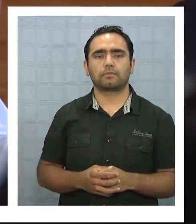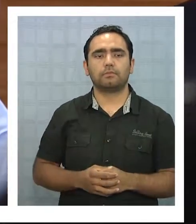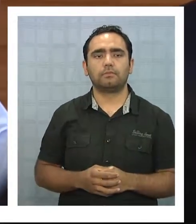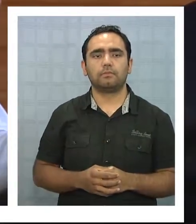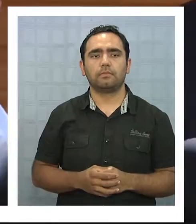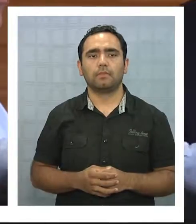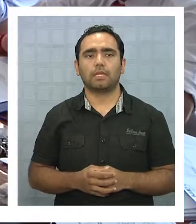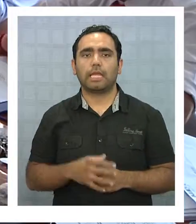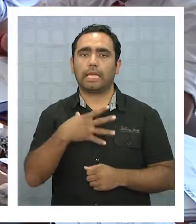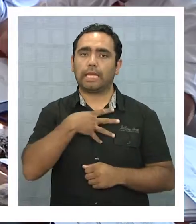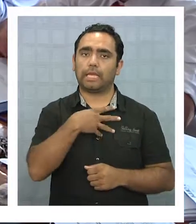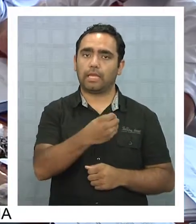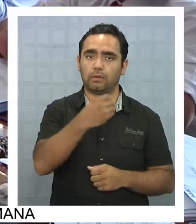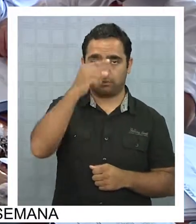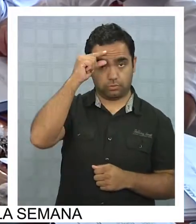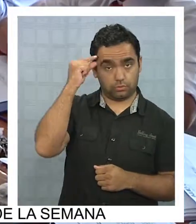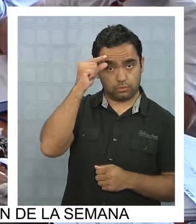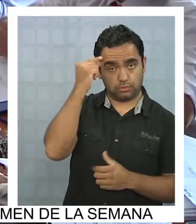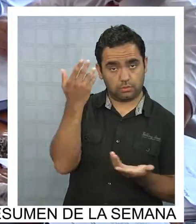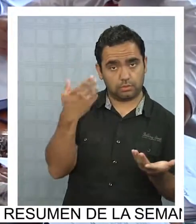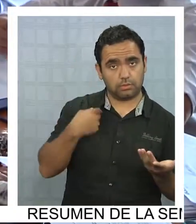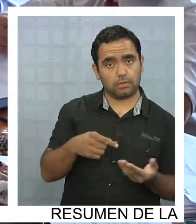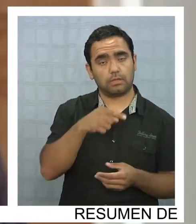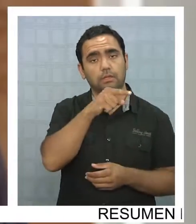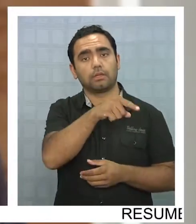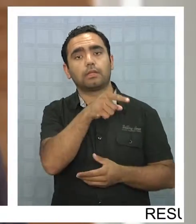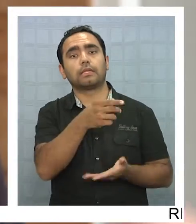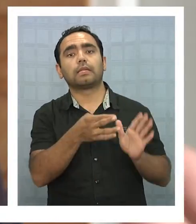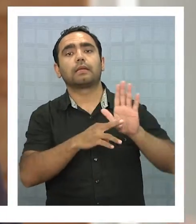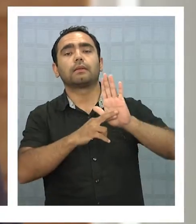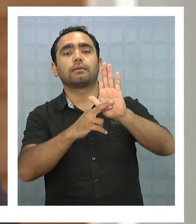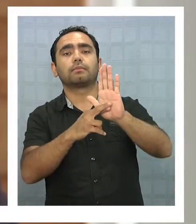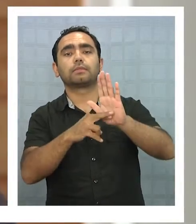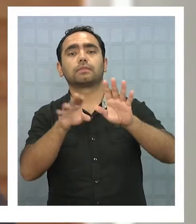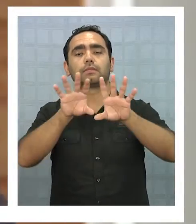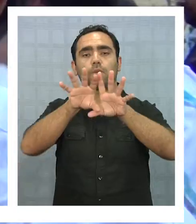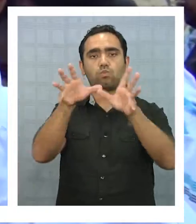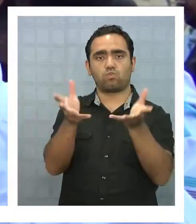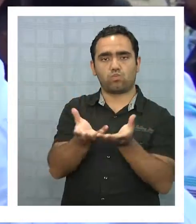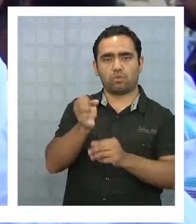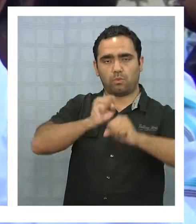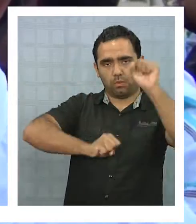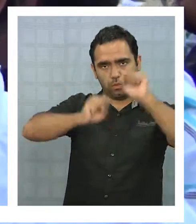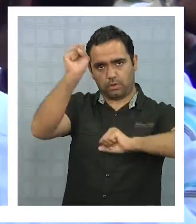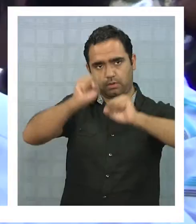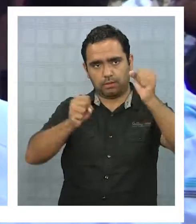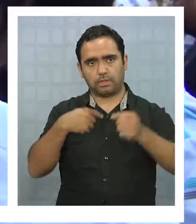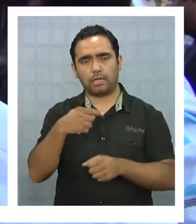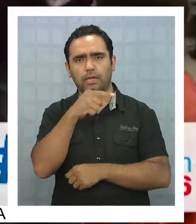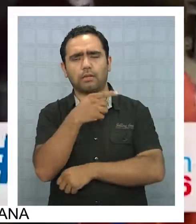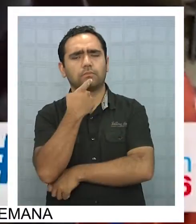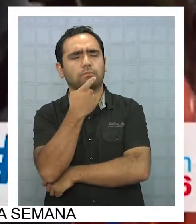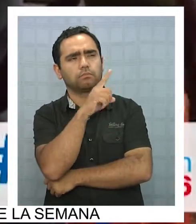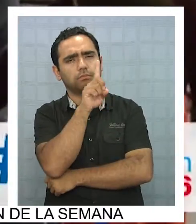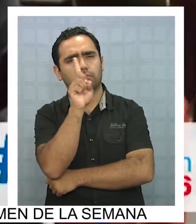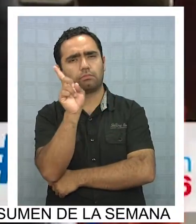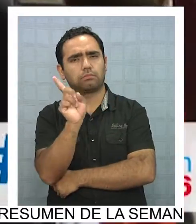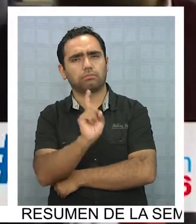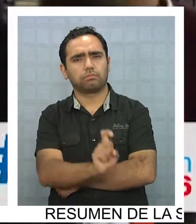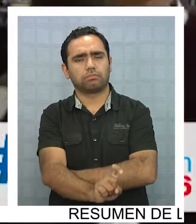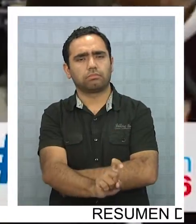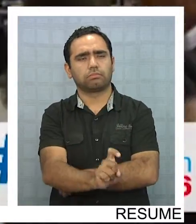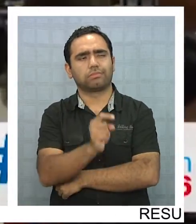Ser hijo de Jorge Soria no debe ser fácil respecto de lo que representa en el mundo político. Es ahí donde surge la pregunta: